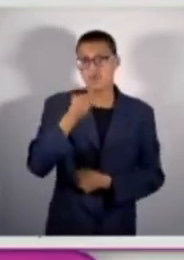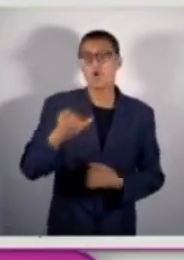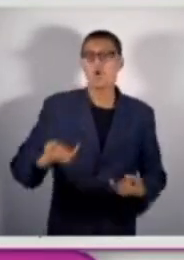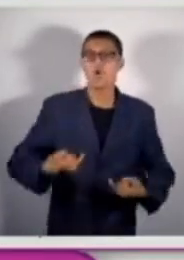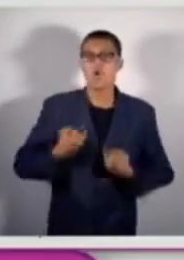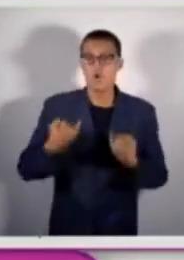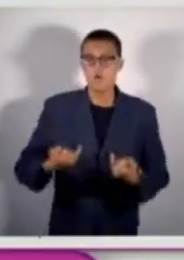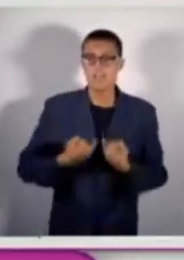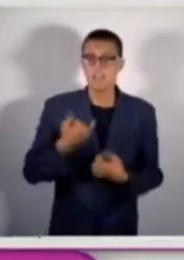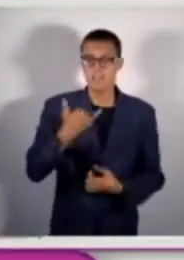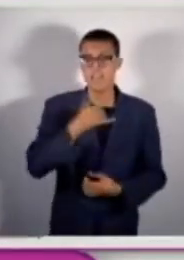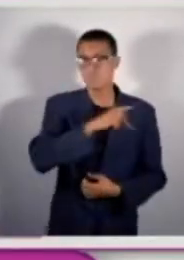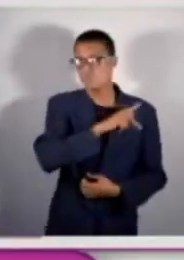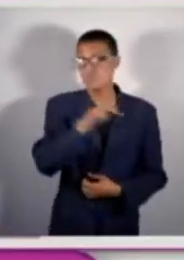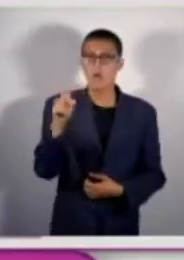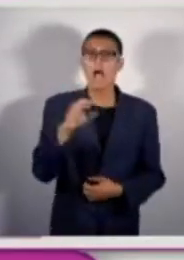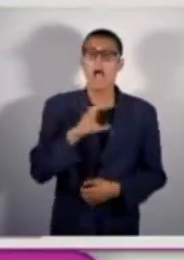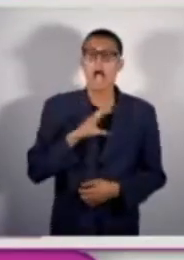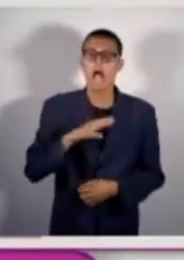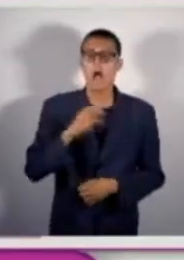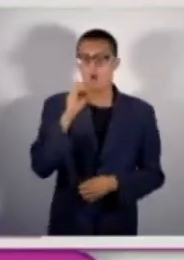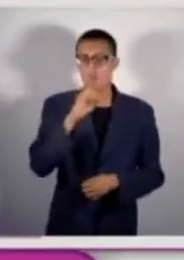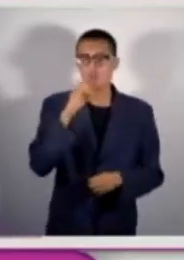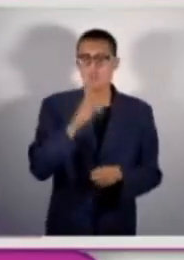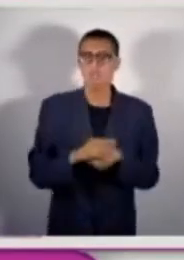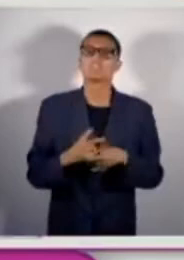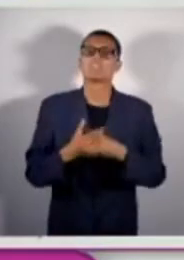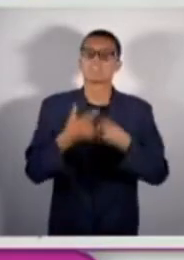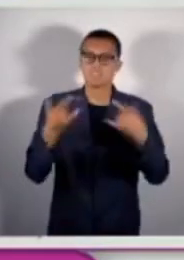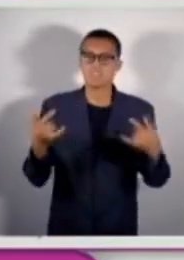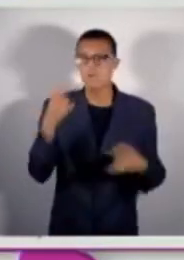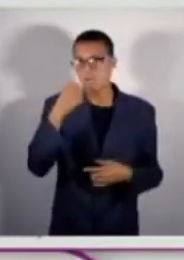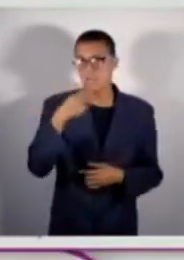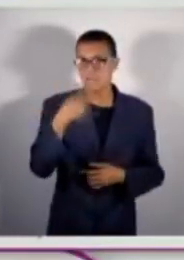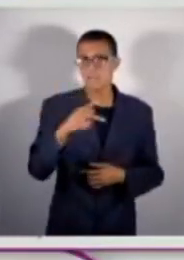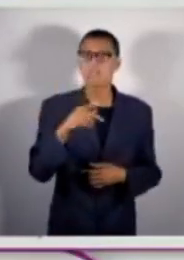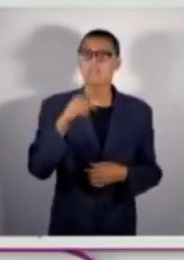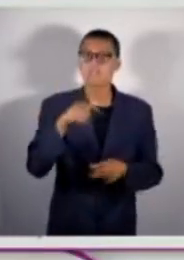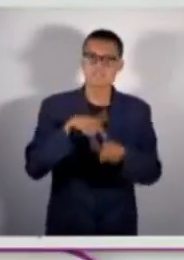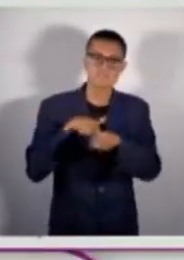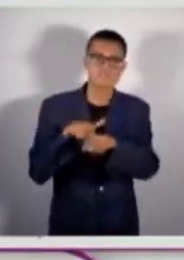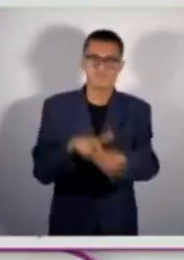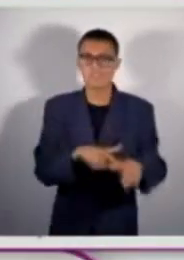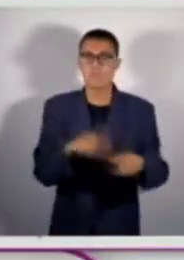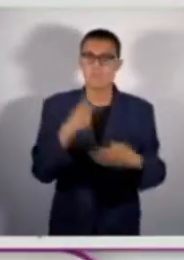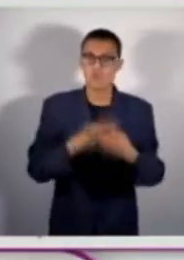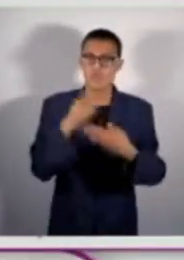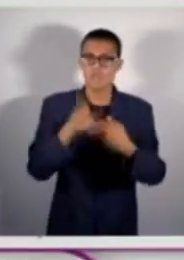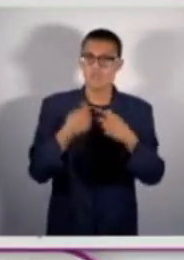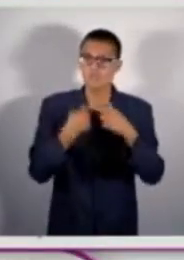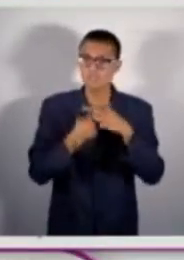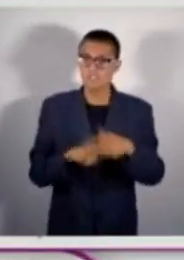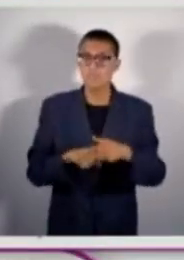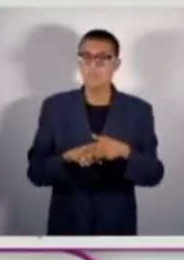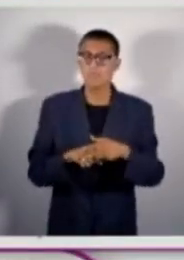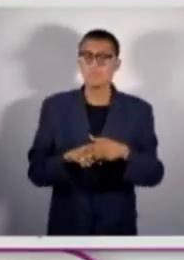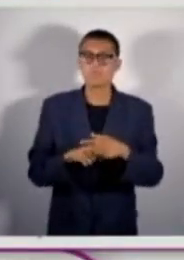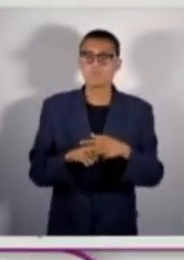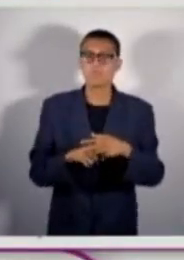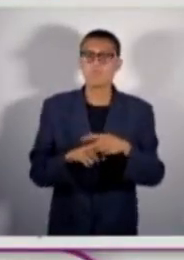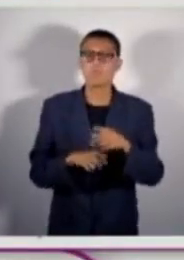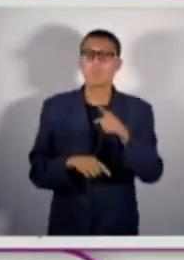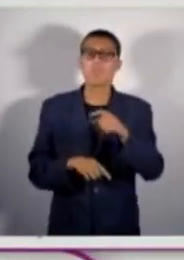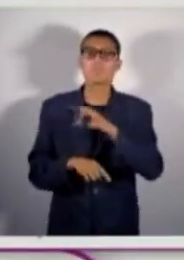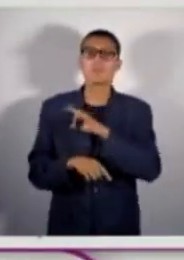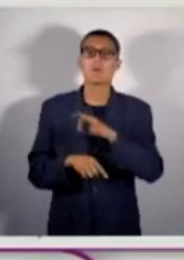y todos en León tenemos una oportunidad histórica. Para ti, que has seguido nuestro proyecto desde el principio, que te lo has encontrado en el trajín